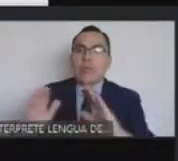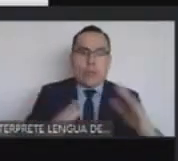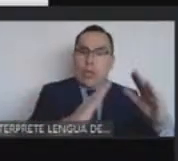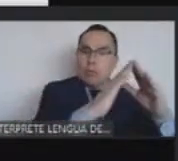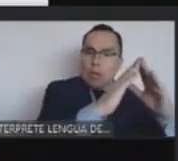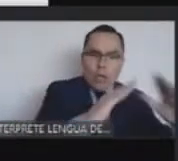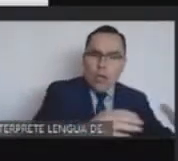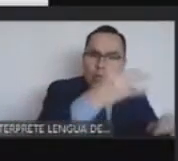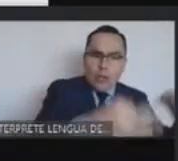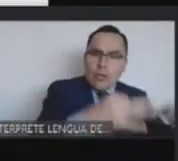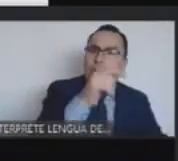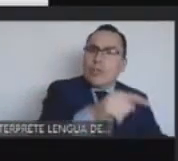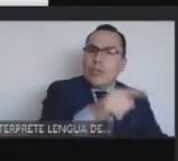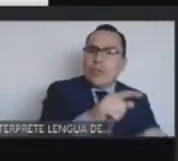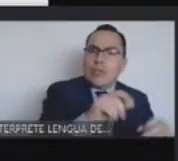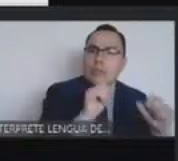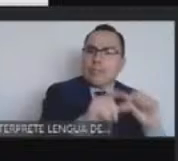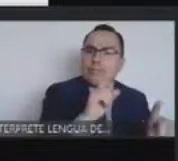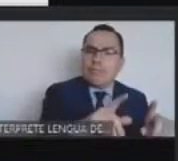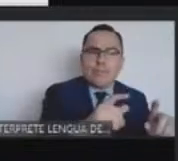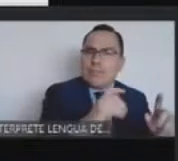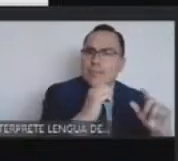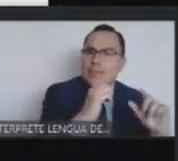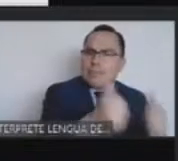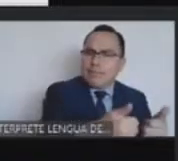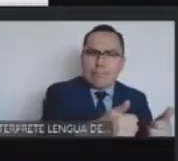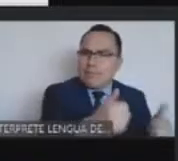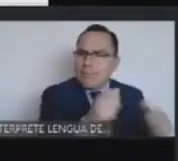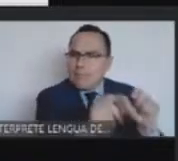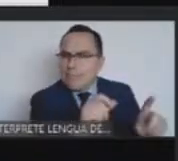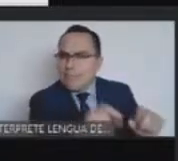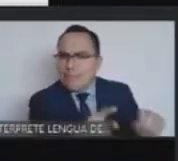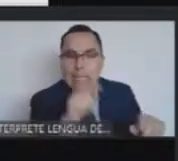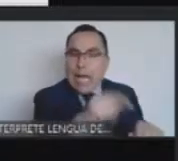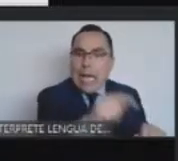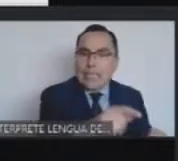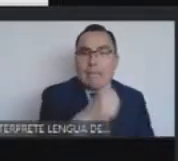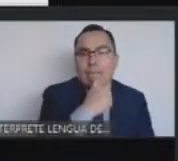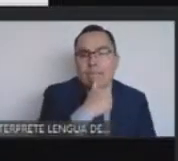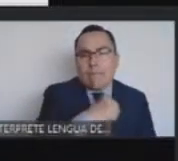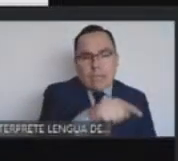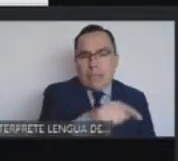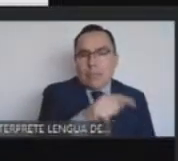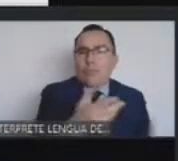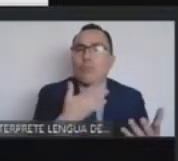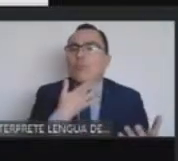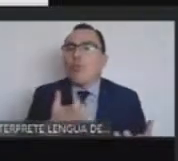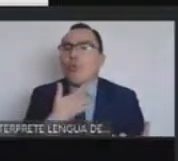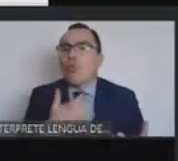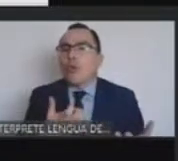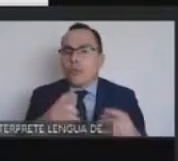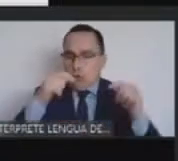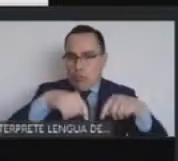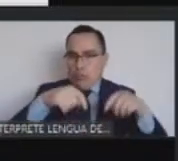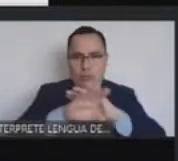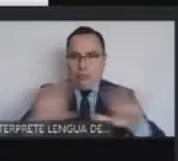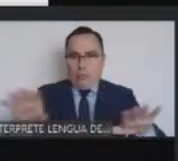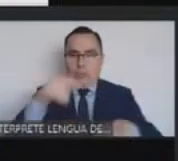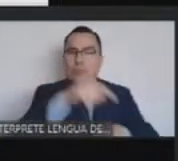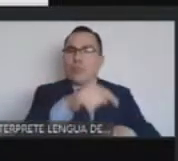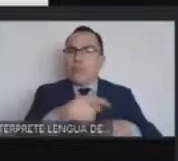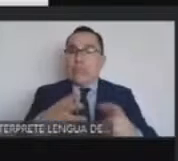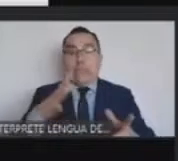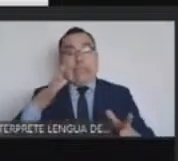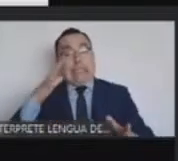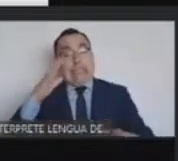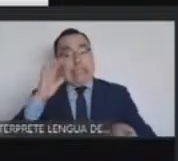Apelaciones no lo hemos hecho, ¿no? Y eso implica una gran cantidad de riesgo. Esto es especialmente delicado, ya con esto termino,